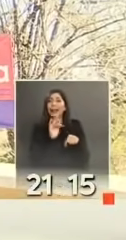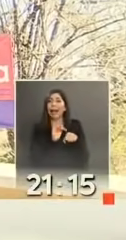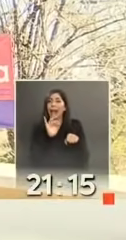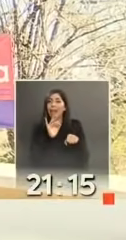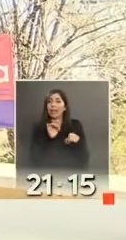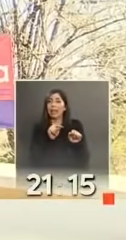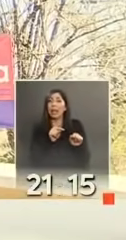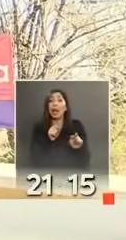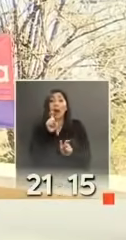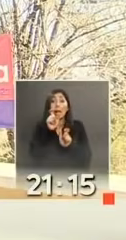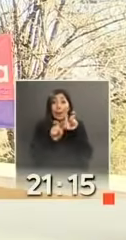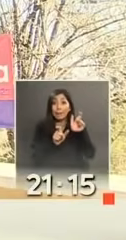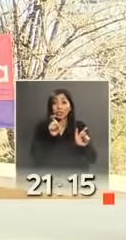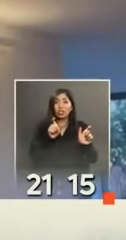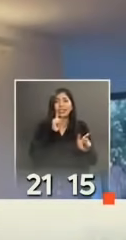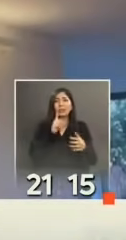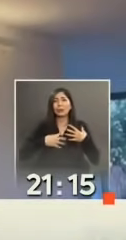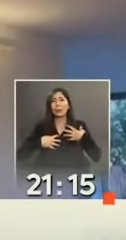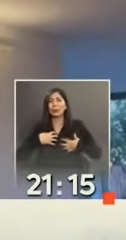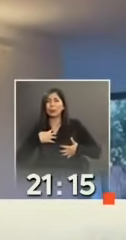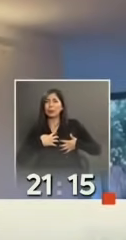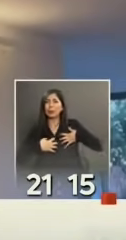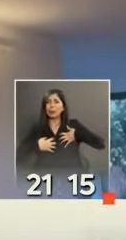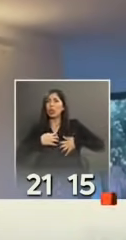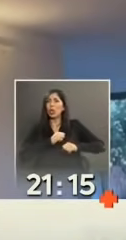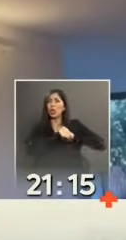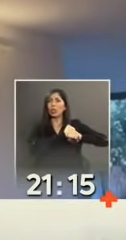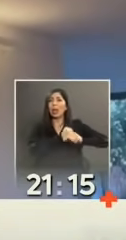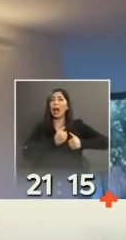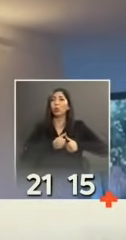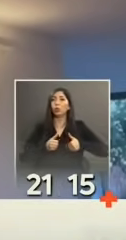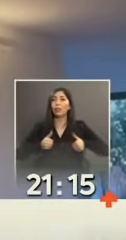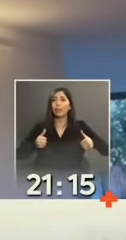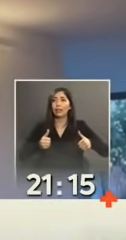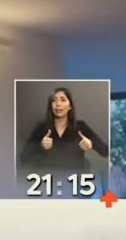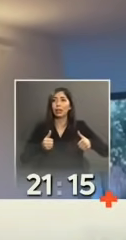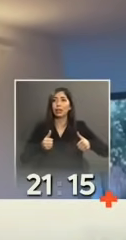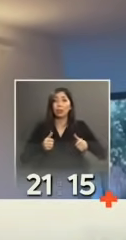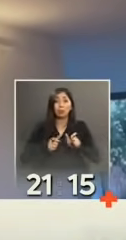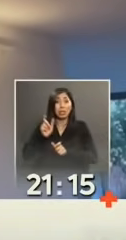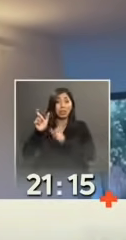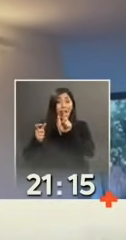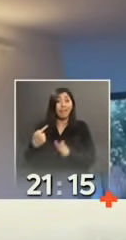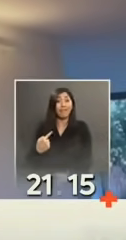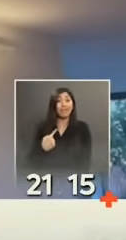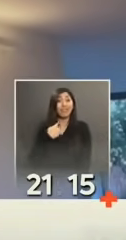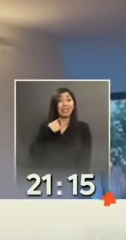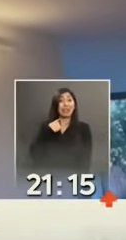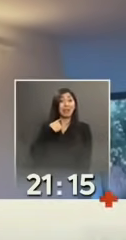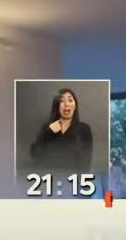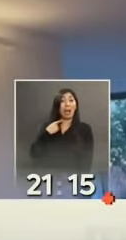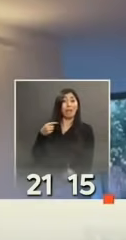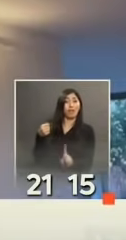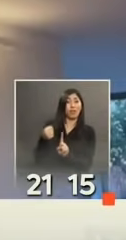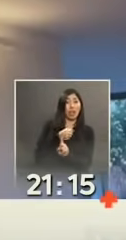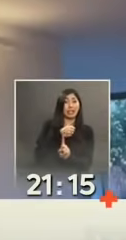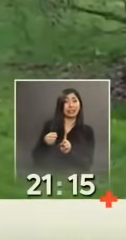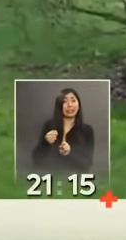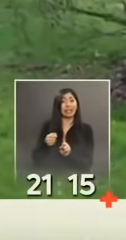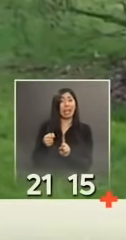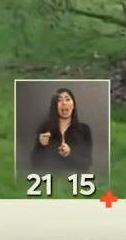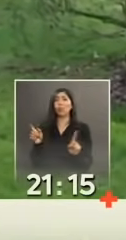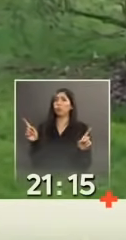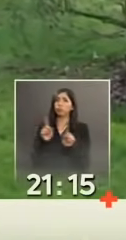las personas tienen mucha bronca con la autoridad. Nadie puede ser víctima de la violencia ni ser atacado por las cosas que